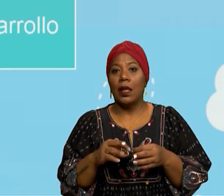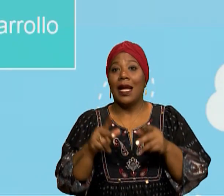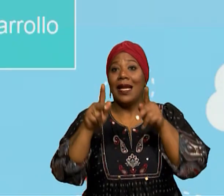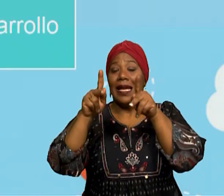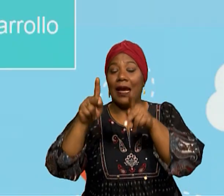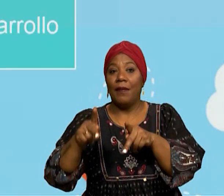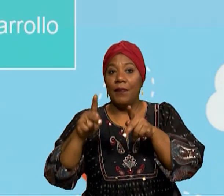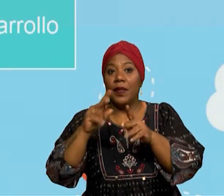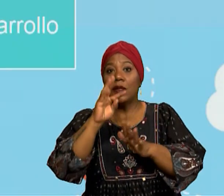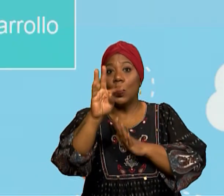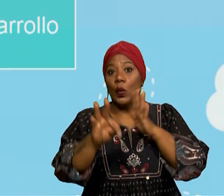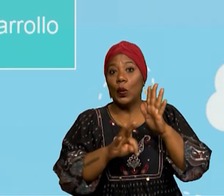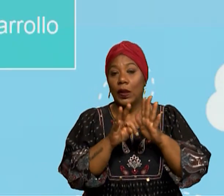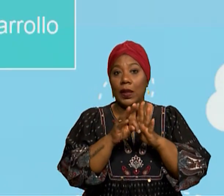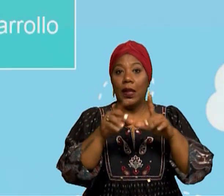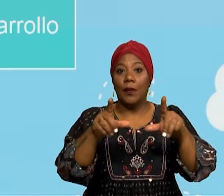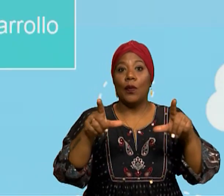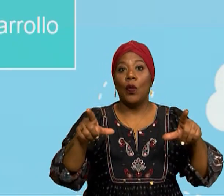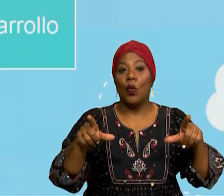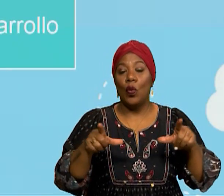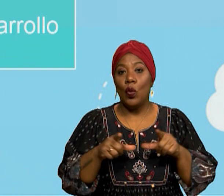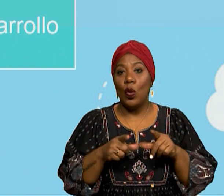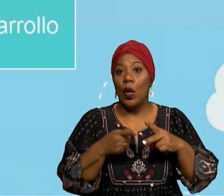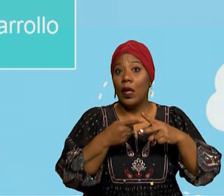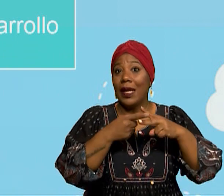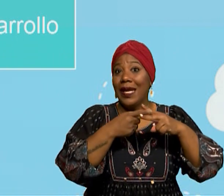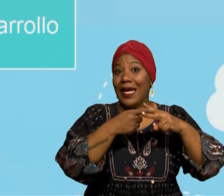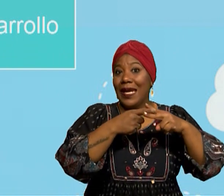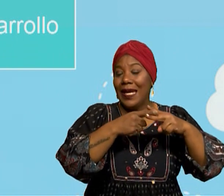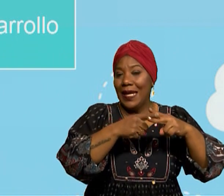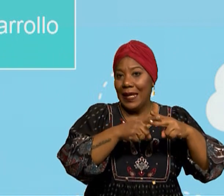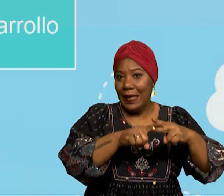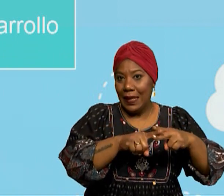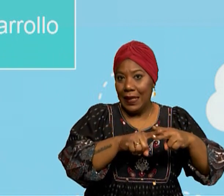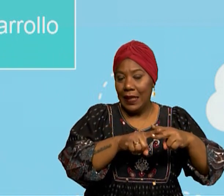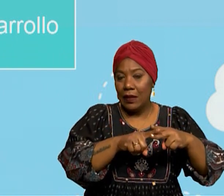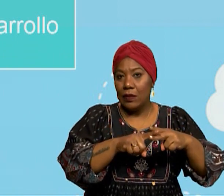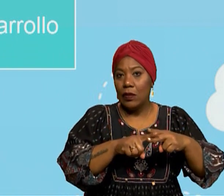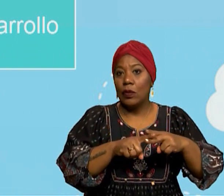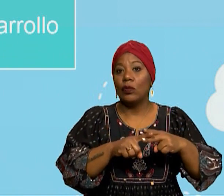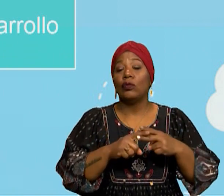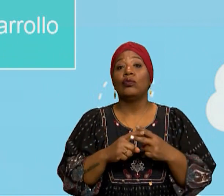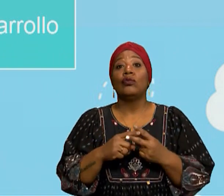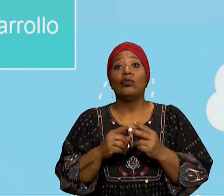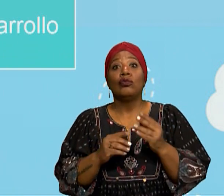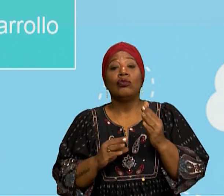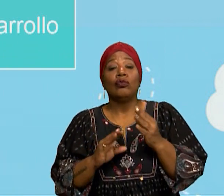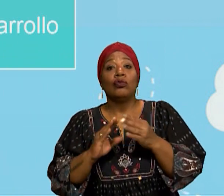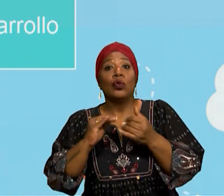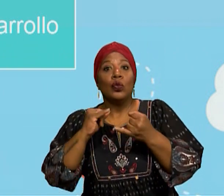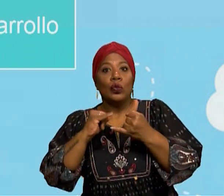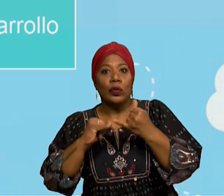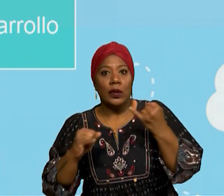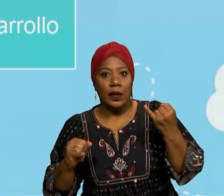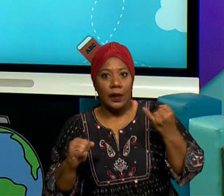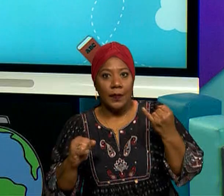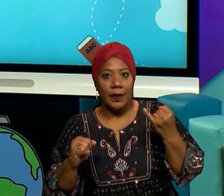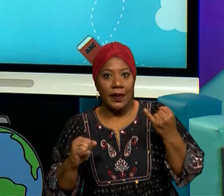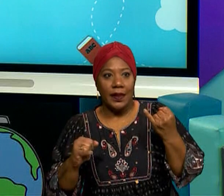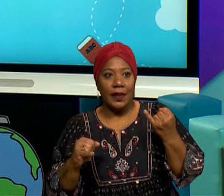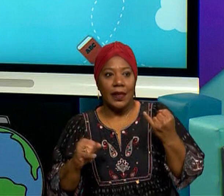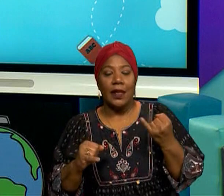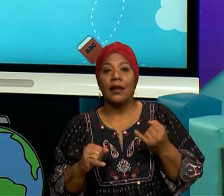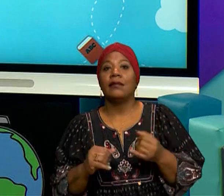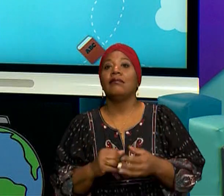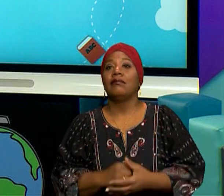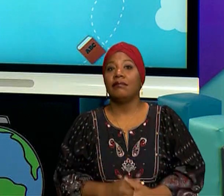lugar, un inicio, una introducción, un desarrollo, un cierre o un